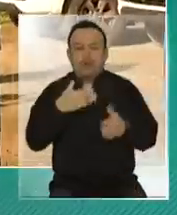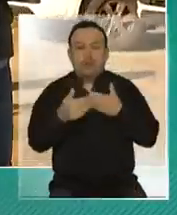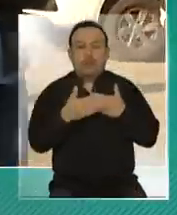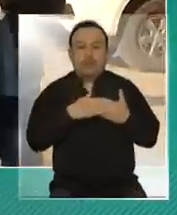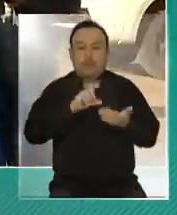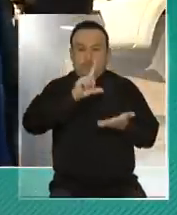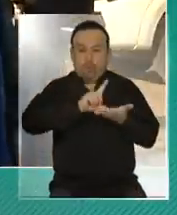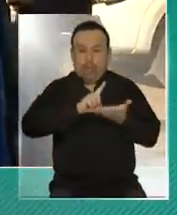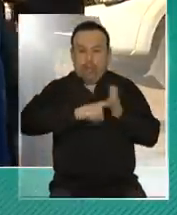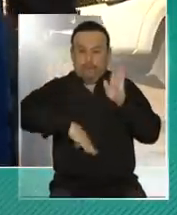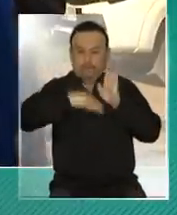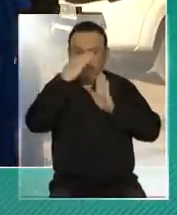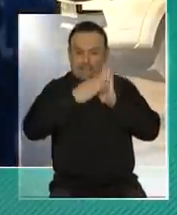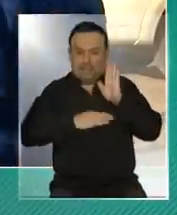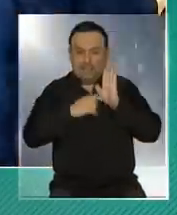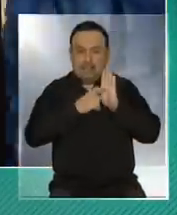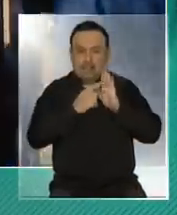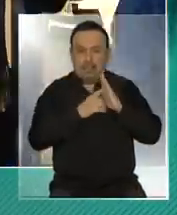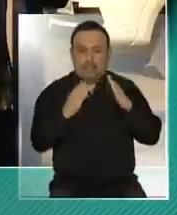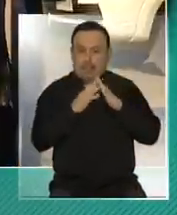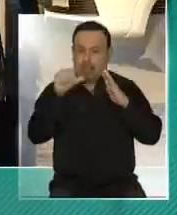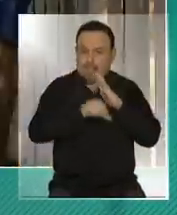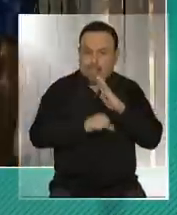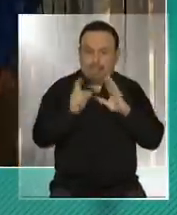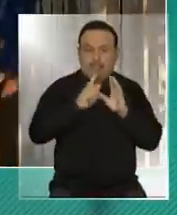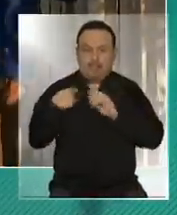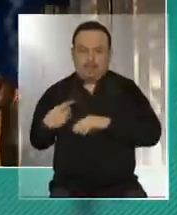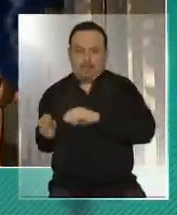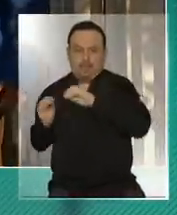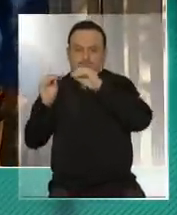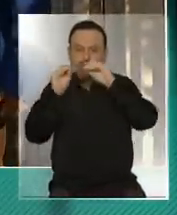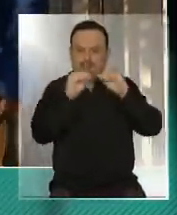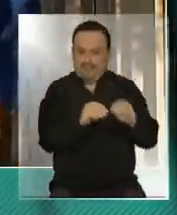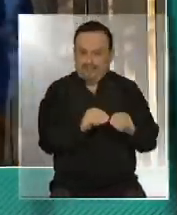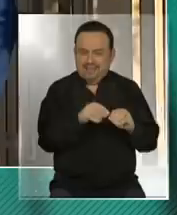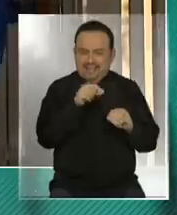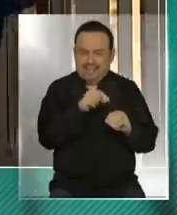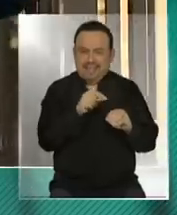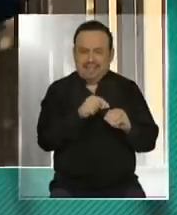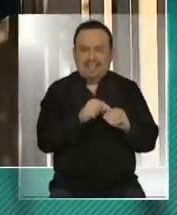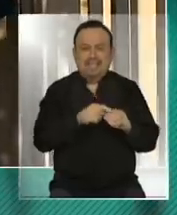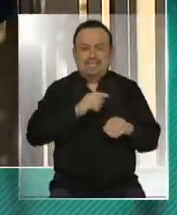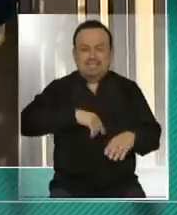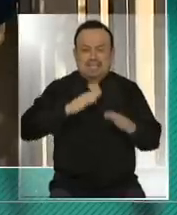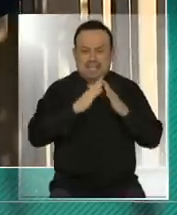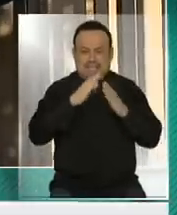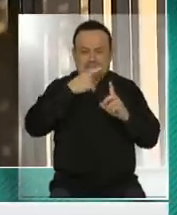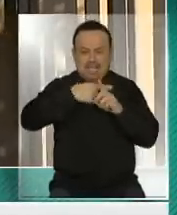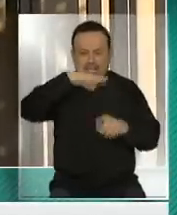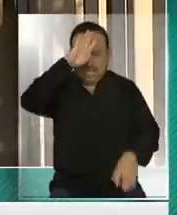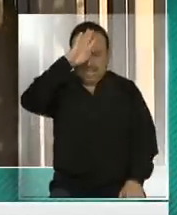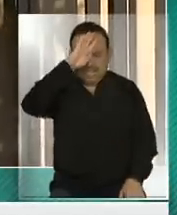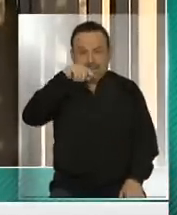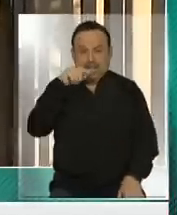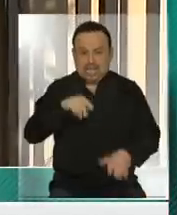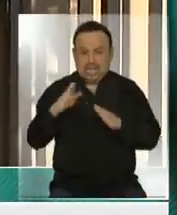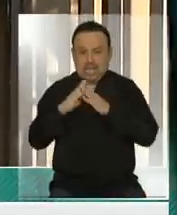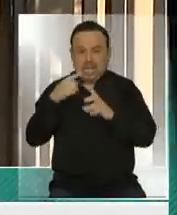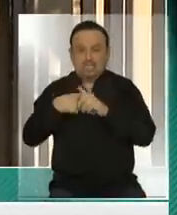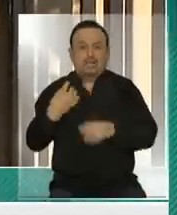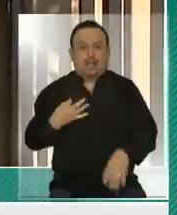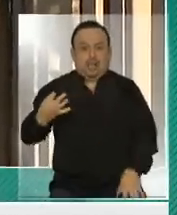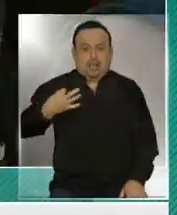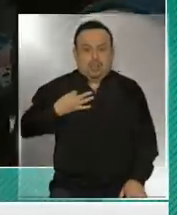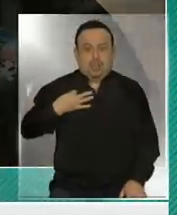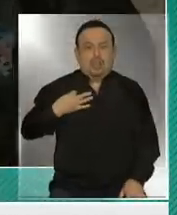pintana que no está en cuarentena para venir a funcionar acá esta iglesia funciona en avenida matta no ha dicho el